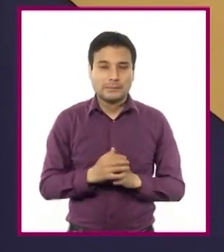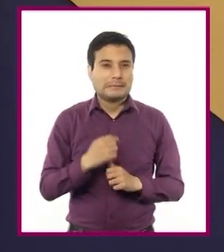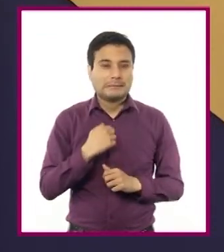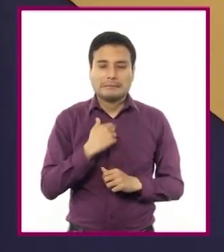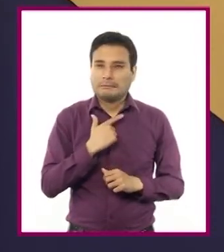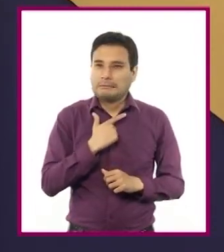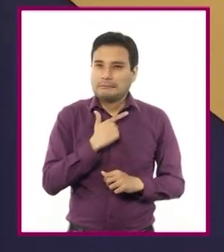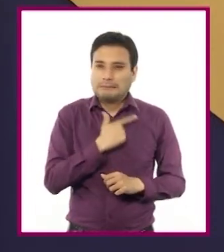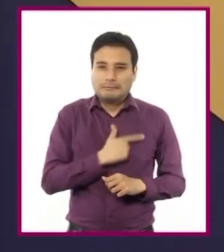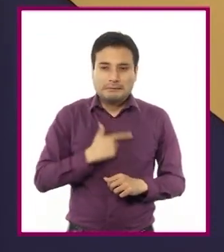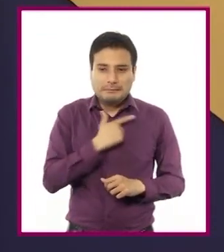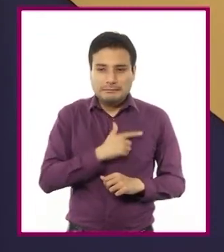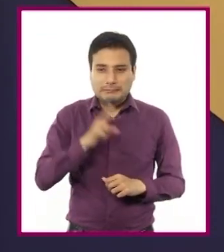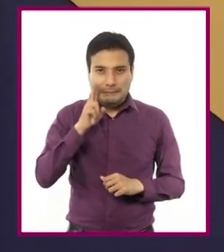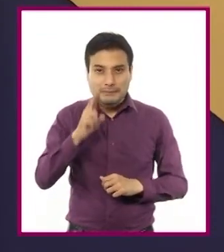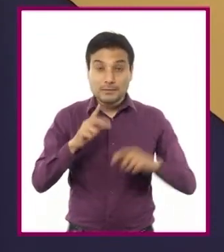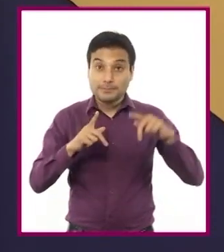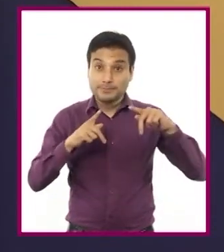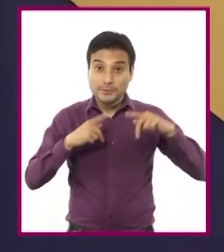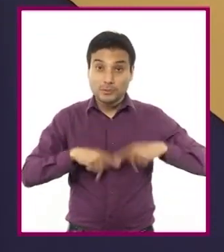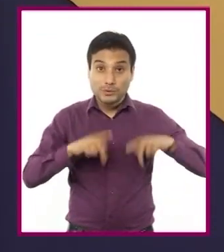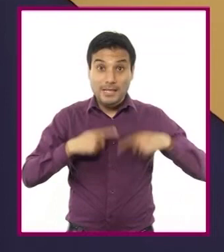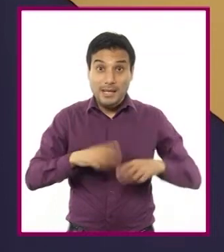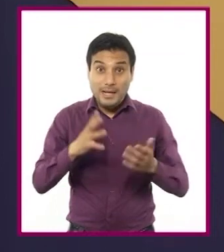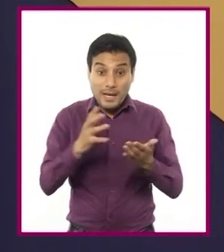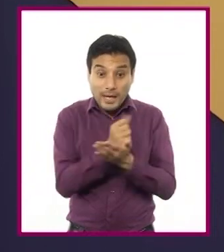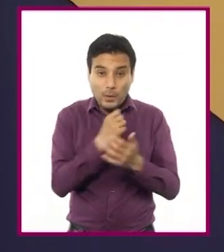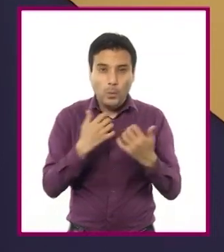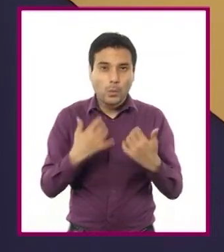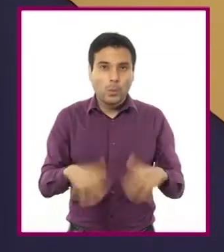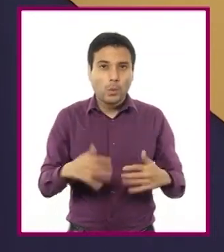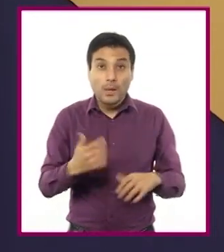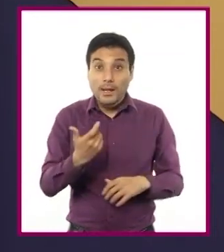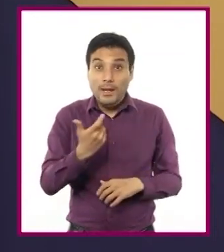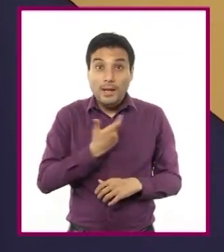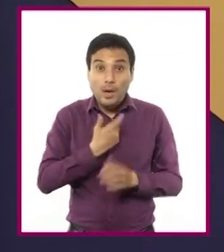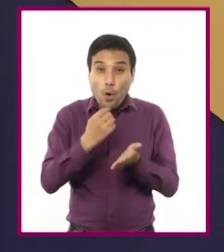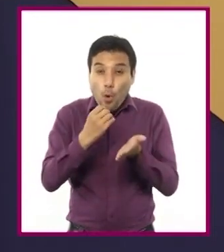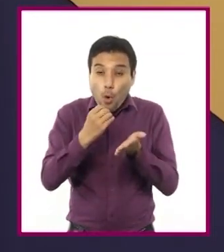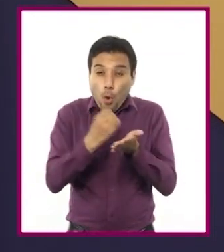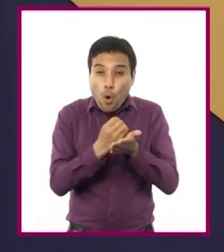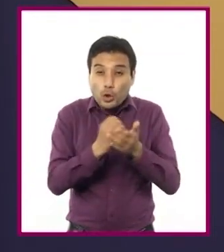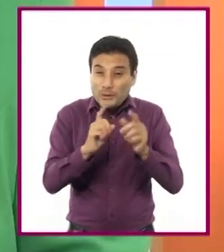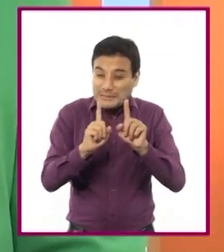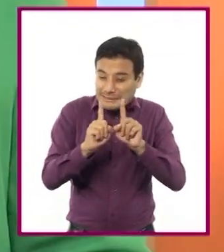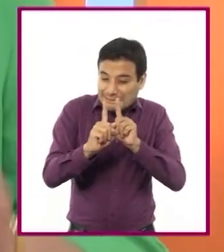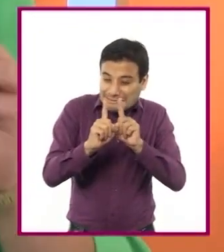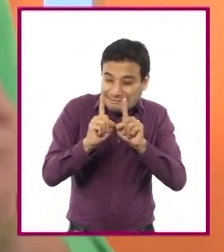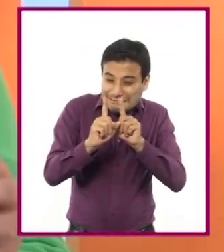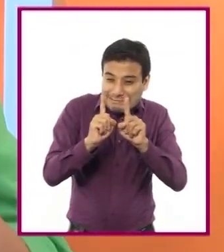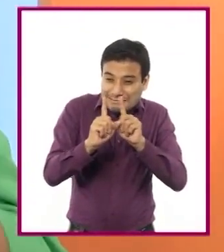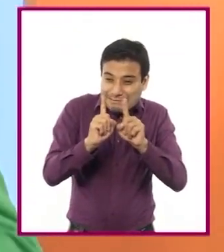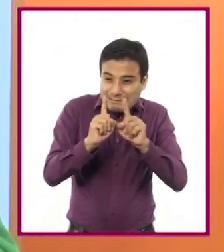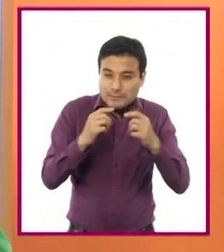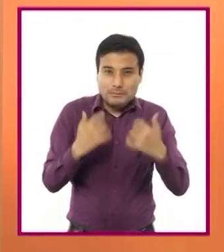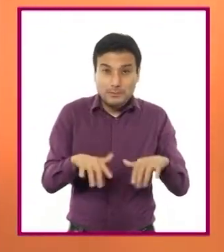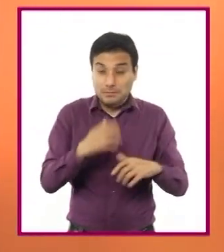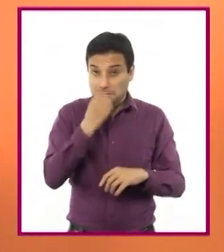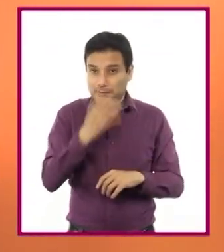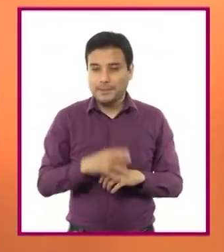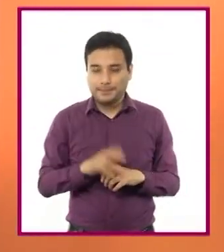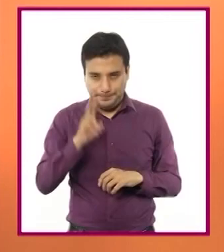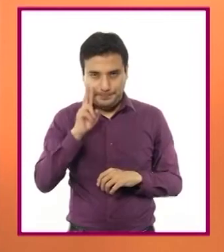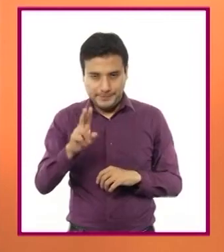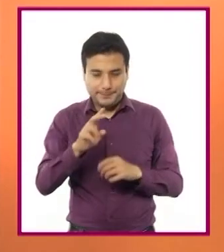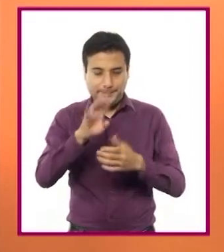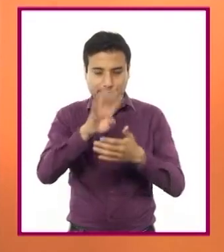rápida y los ganadores en muchas ocasiones logran la medalla de oro por centésimas de segundo. Analicen la siguiente